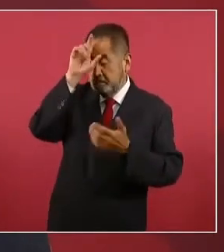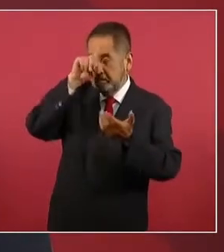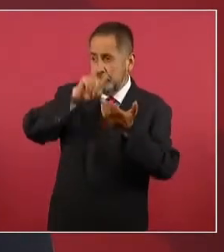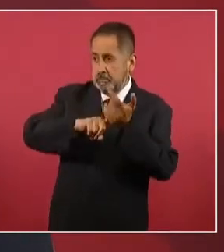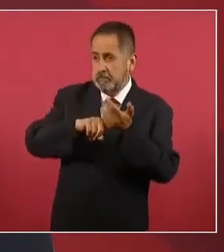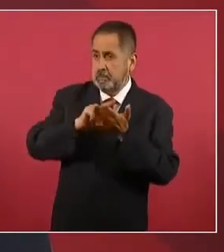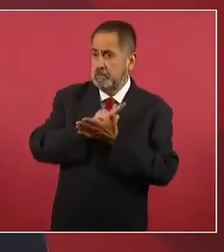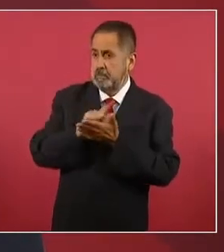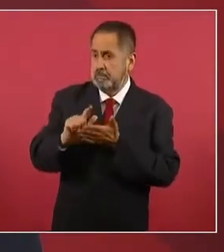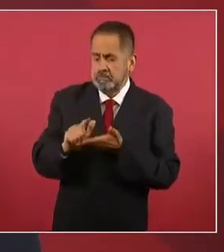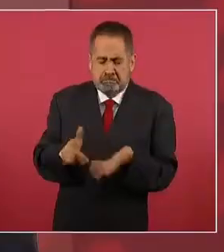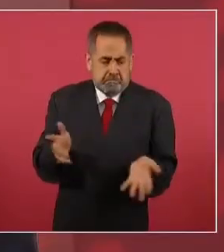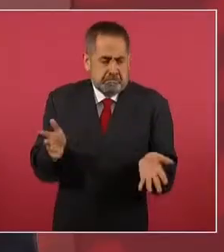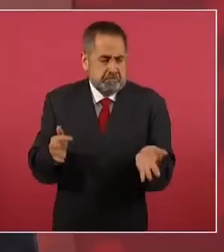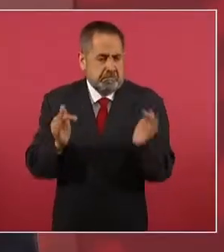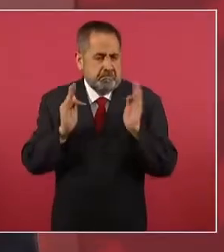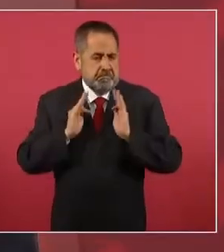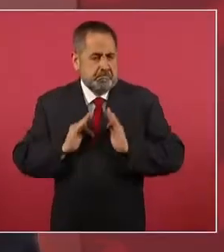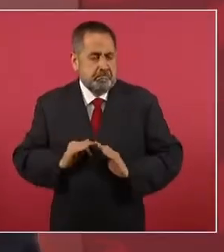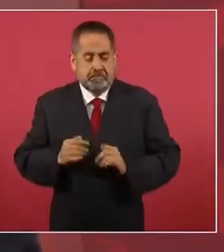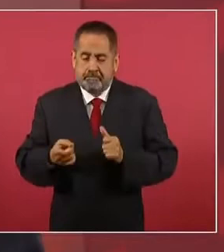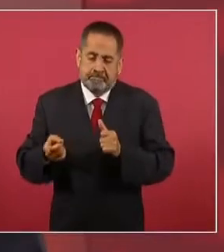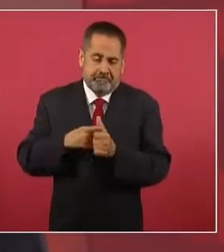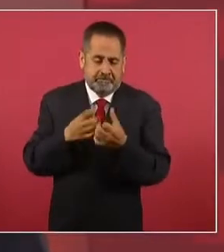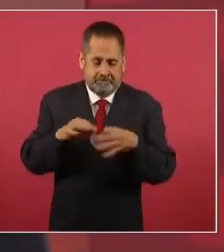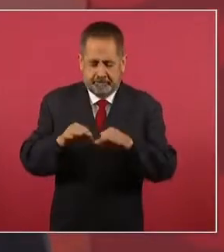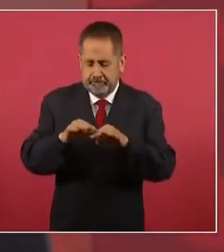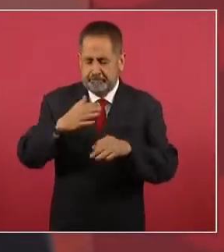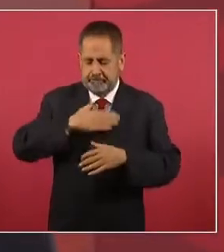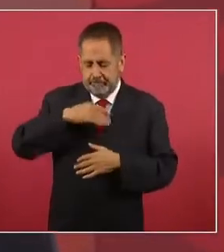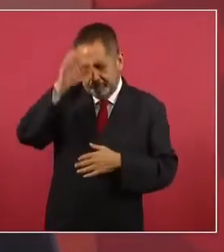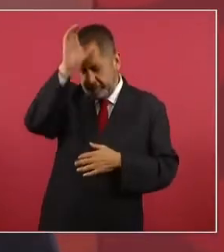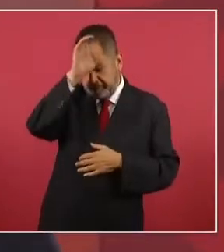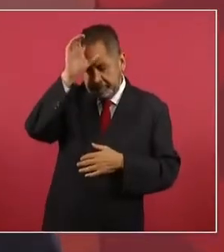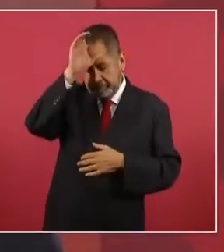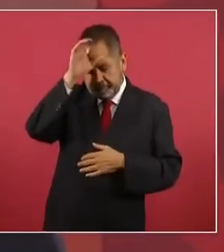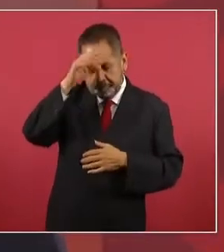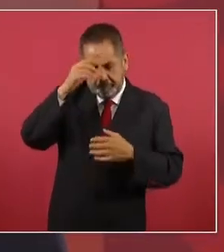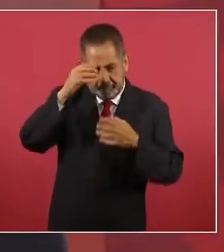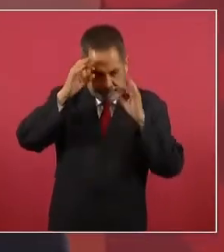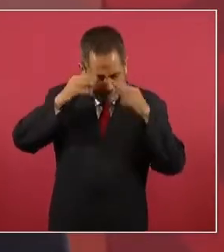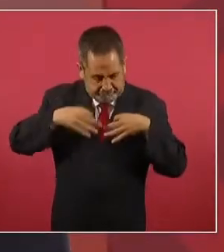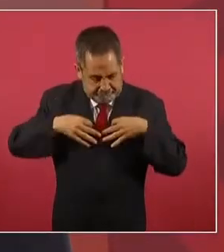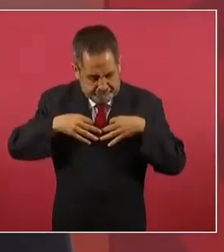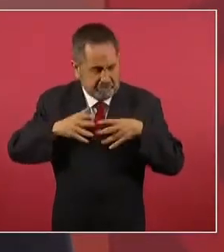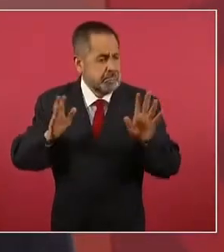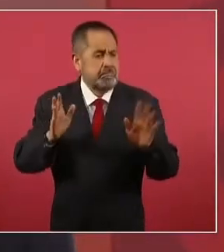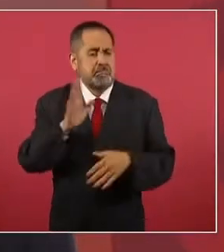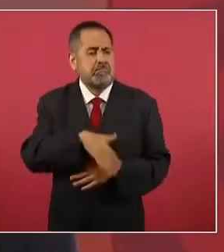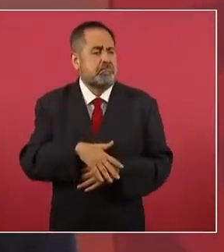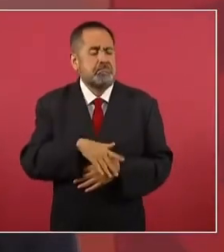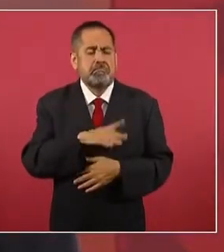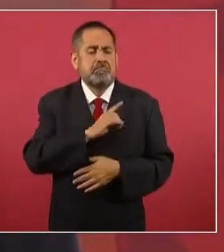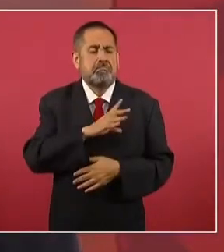la conciencia, que es el principal tribunal, no hay nada que temer.